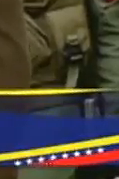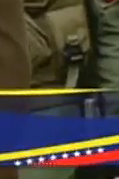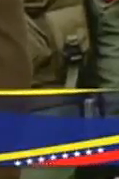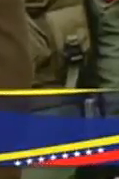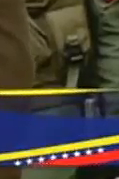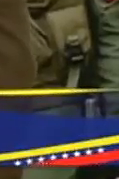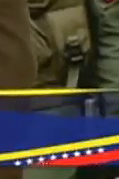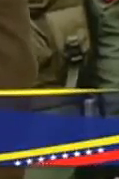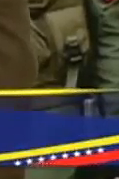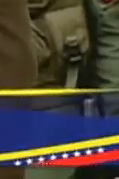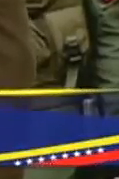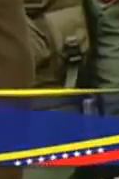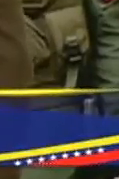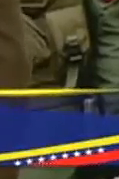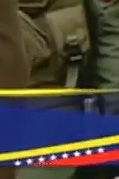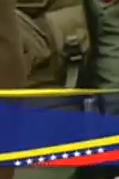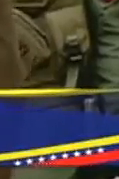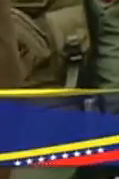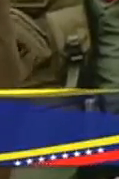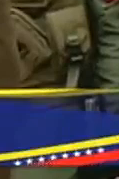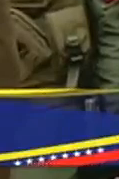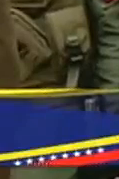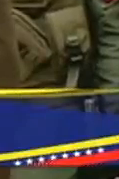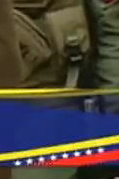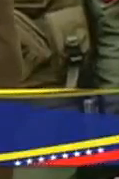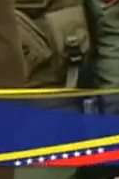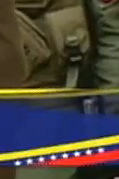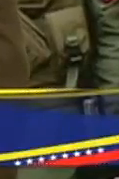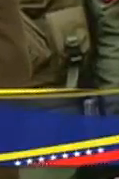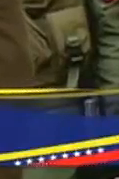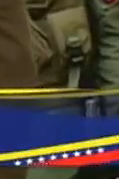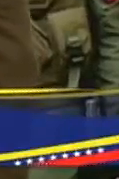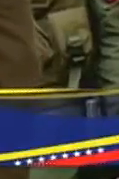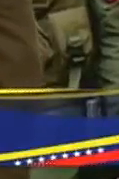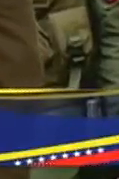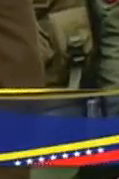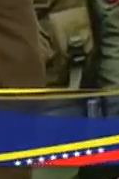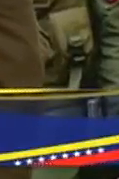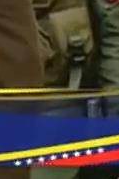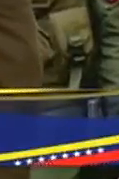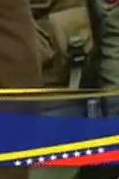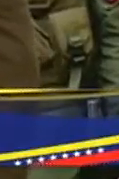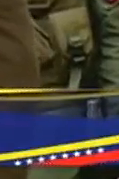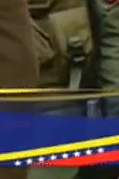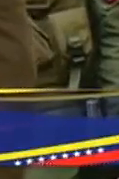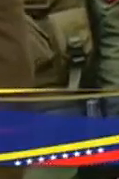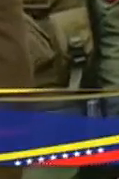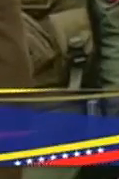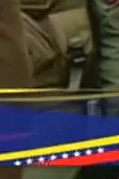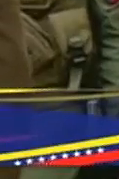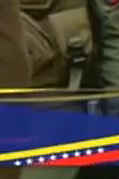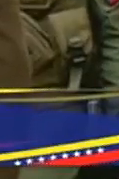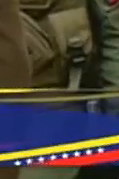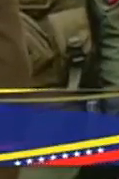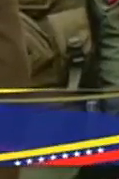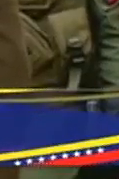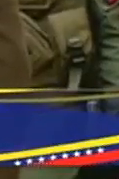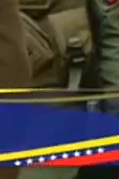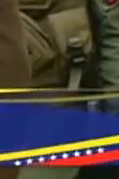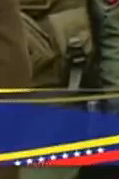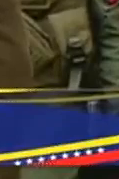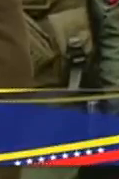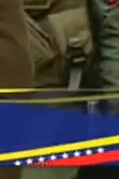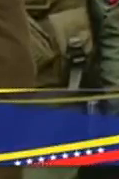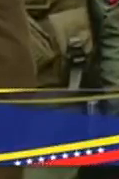chávez vive la patria sigue independencia y patria socialista viviremos y